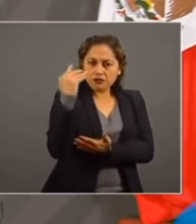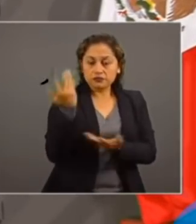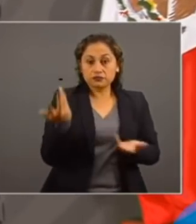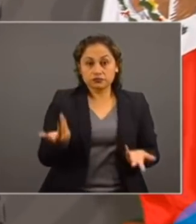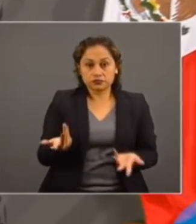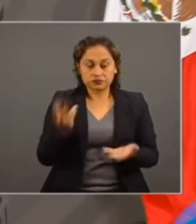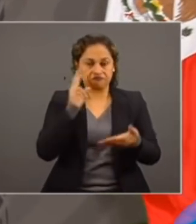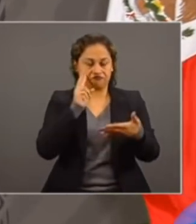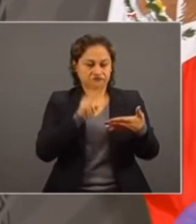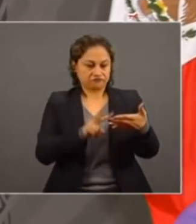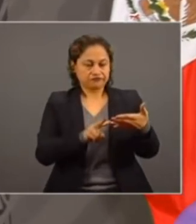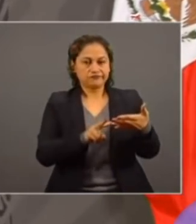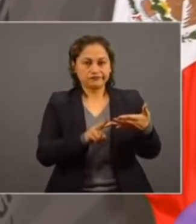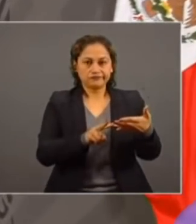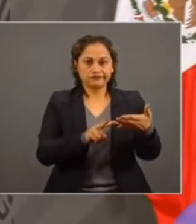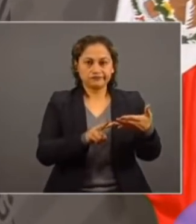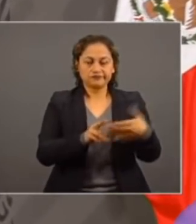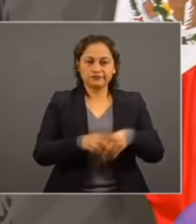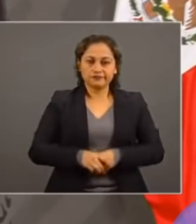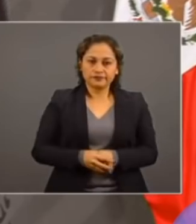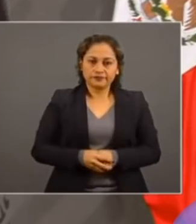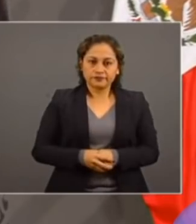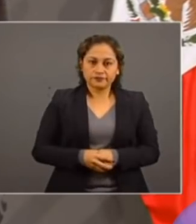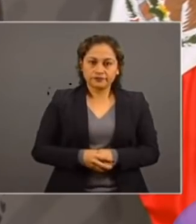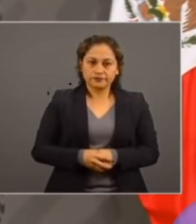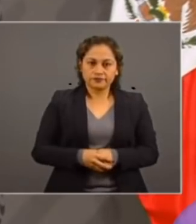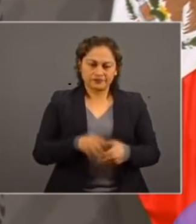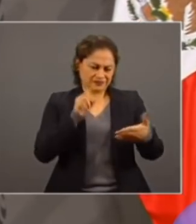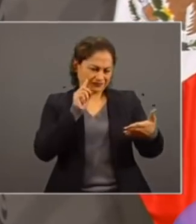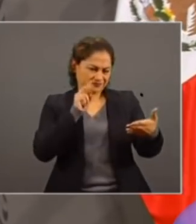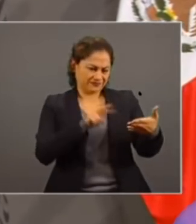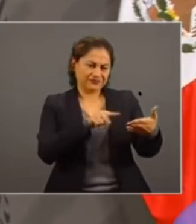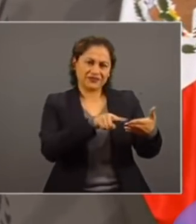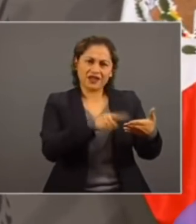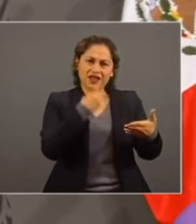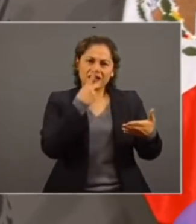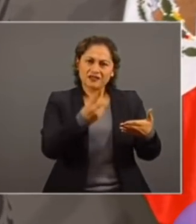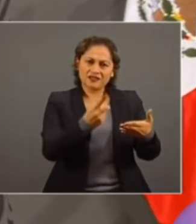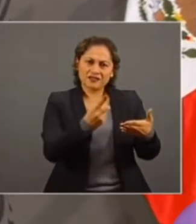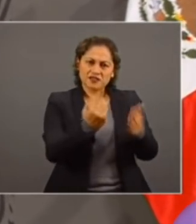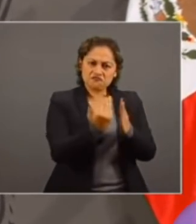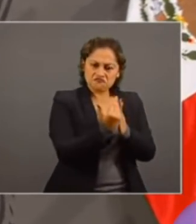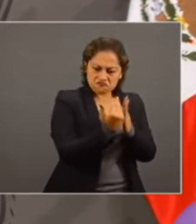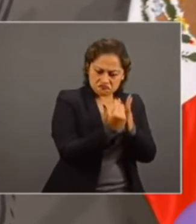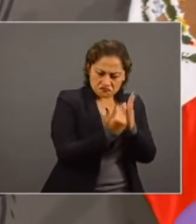sea hablando de sus normas y que